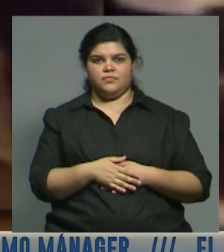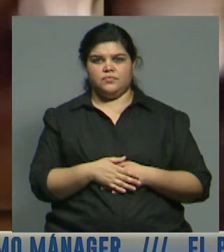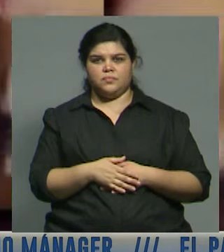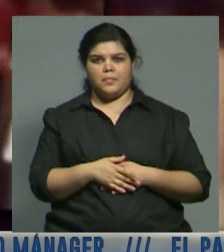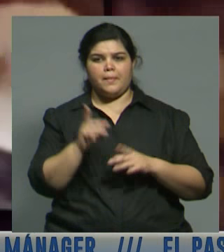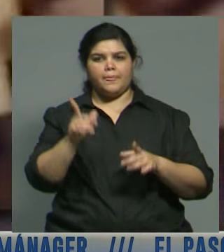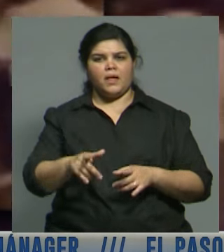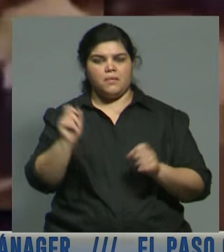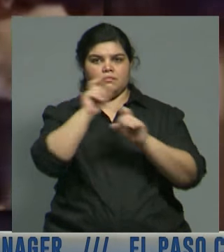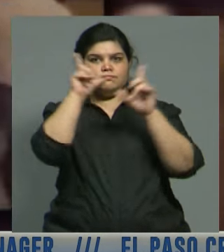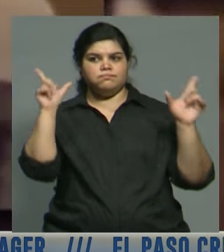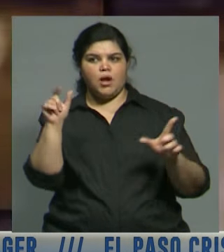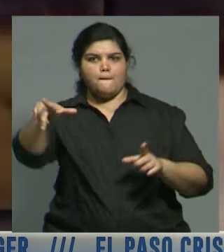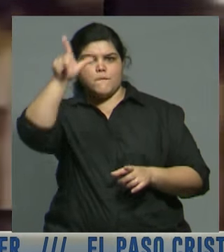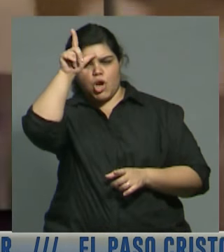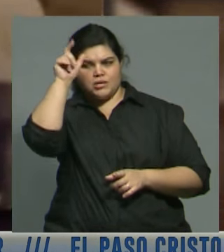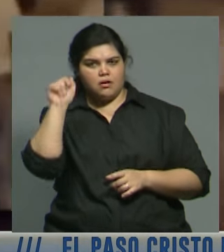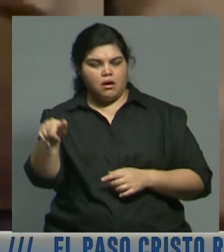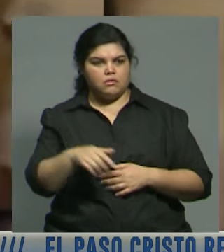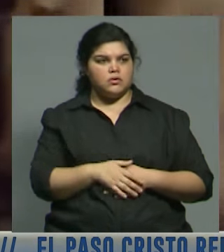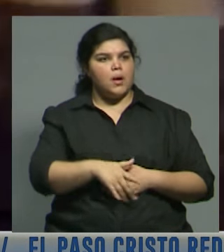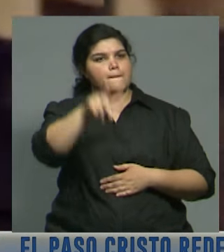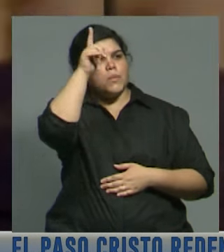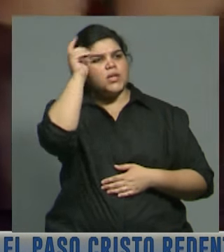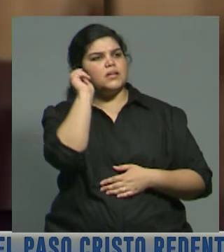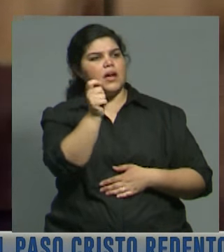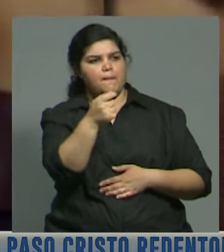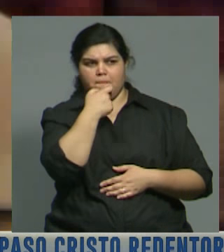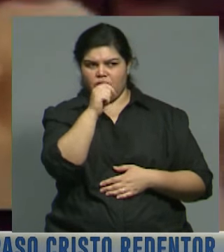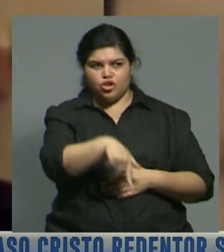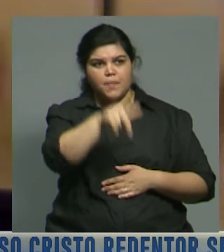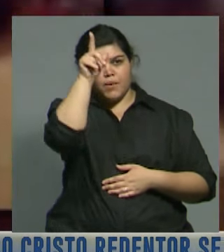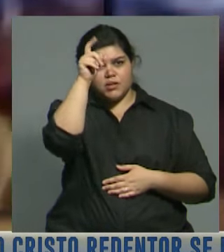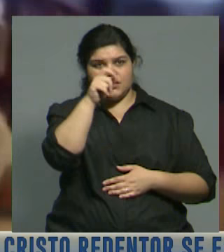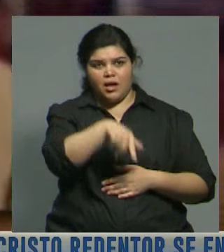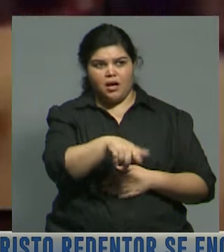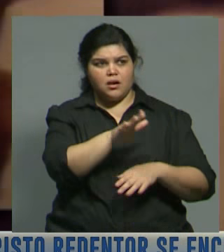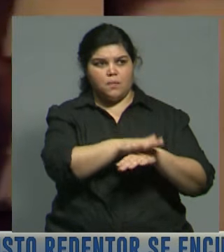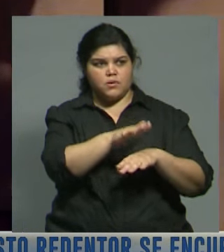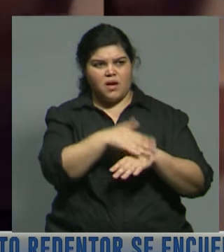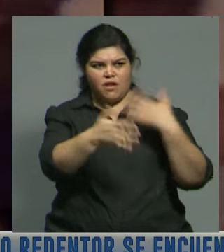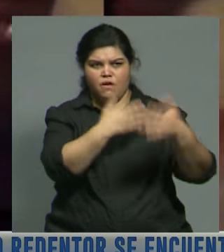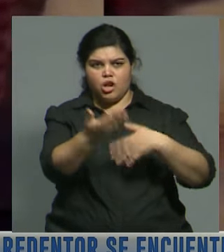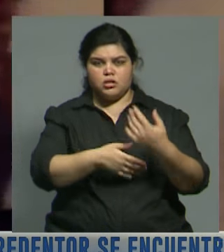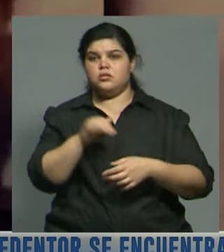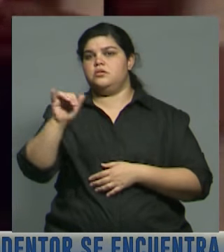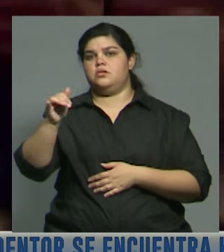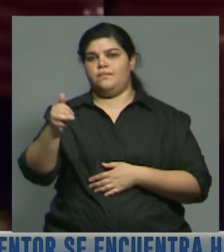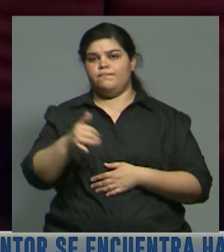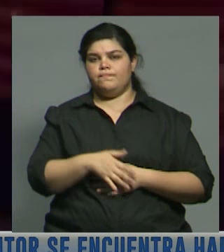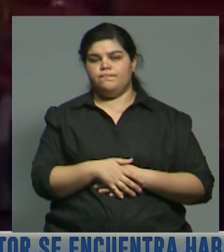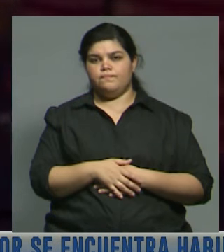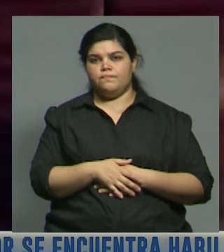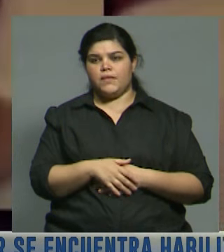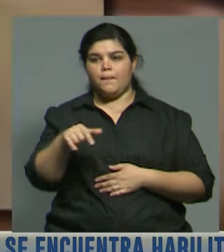de la policía. Bien, ¿es la policía de Mendoza la que ha realizado estas acciones? Sí, ha sido la policía de Mendoza